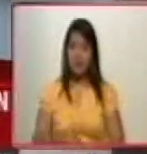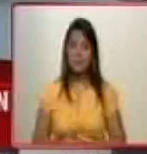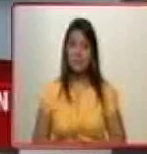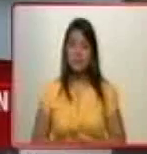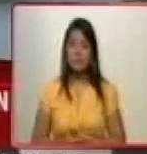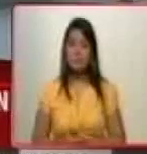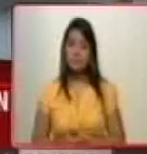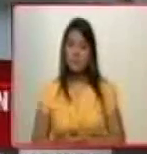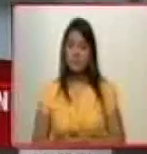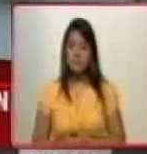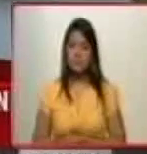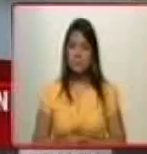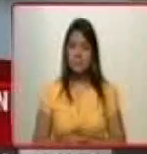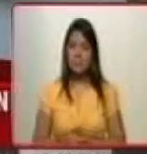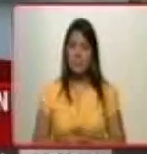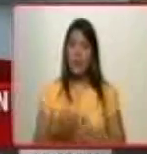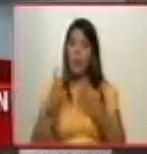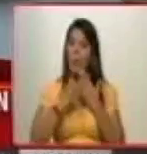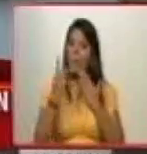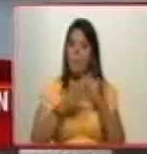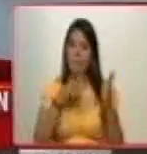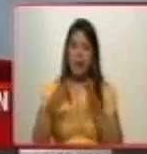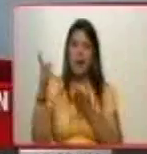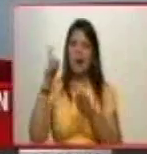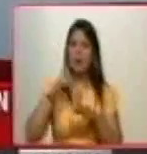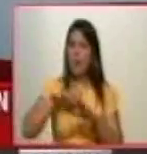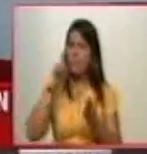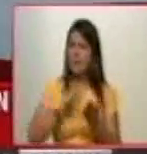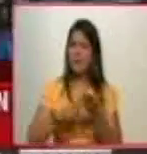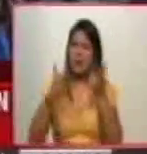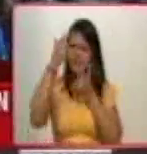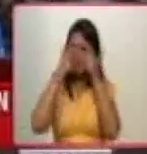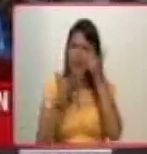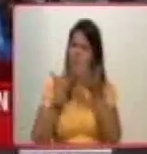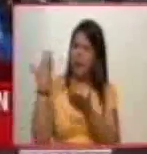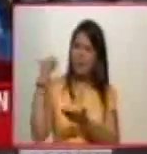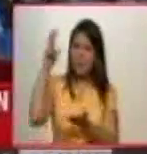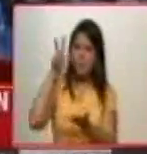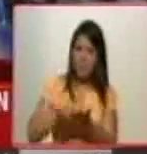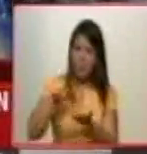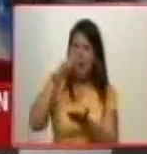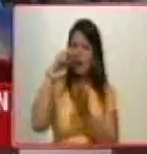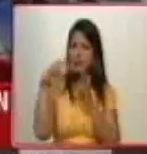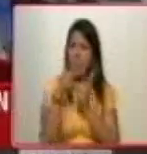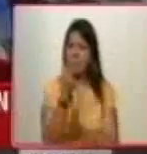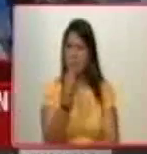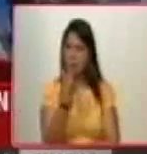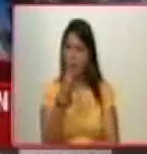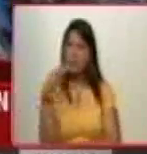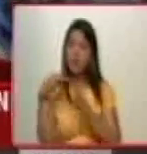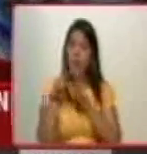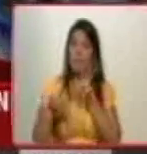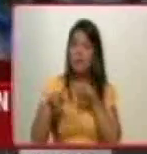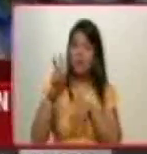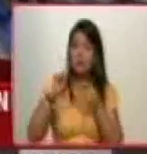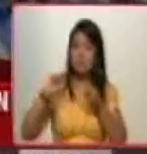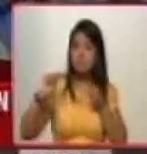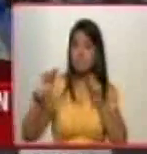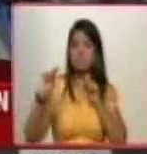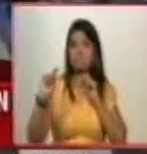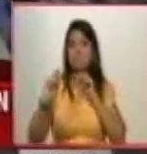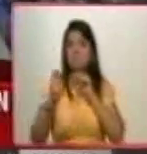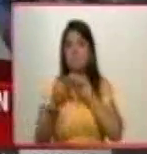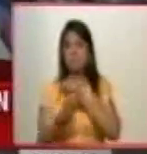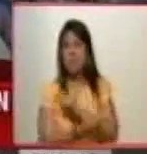Teques, que fue parte de un plan integral que aprobó el comandante Hugo Chávez en el año 2011-2012 para transformar esta parte de la